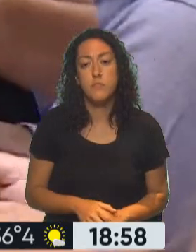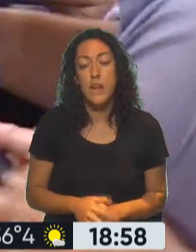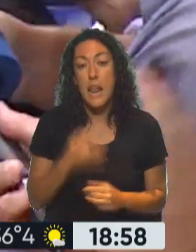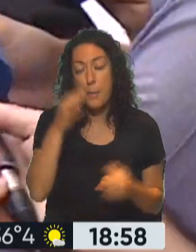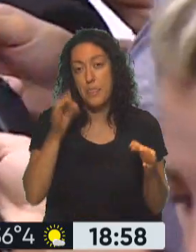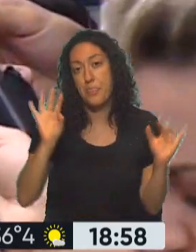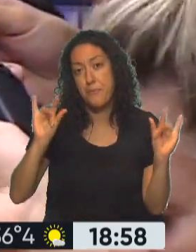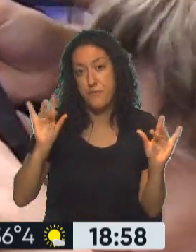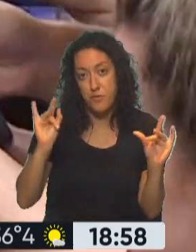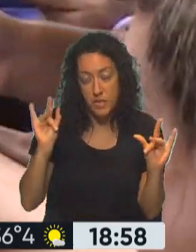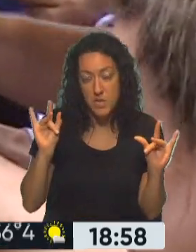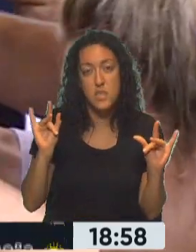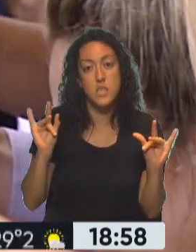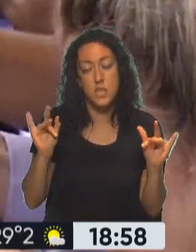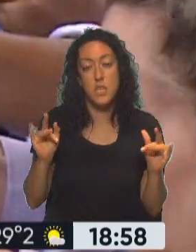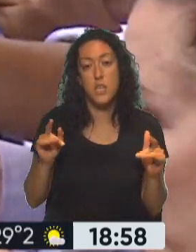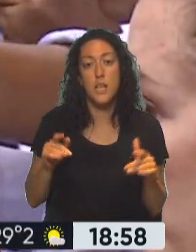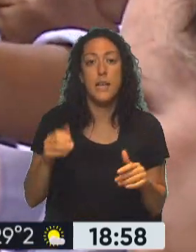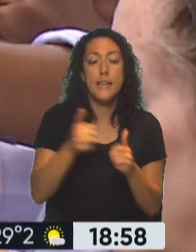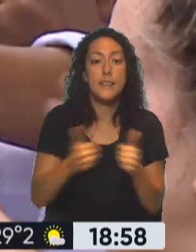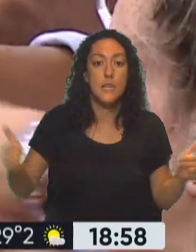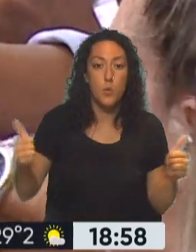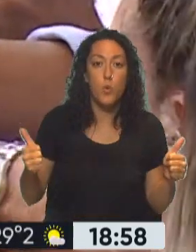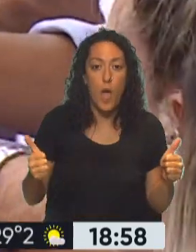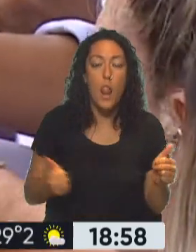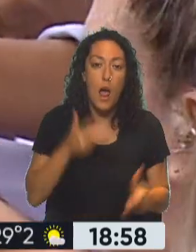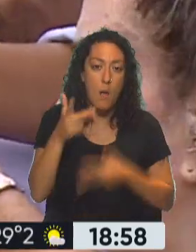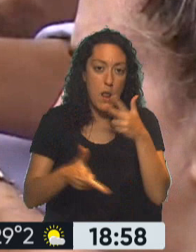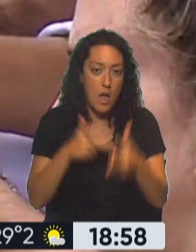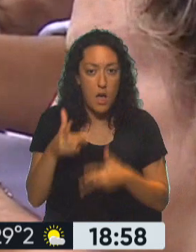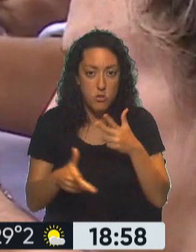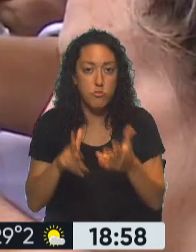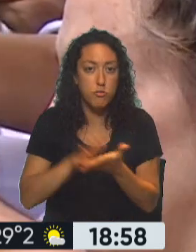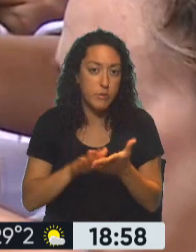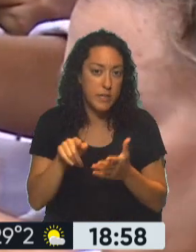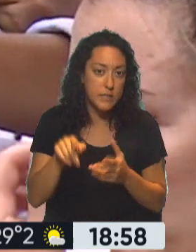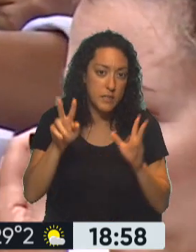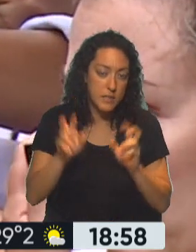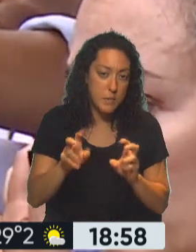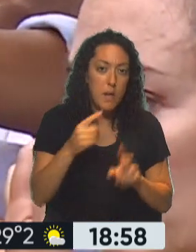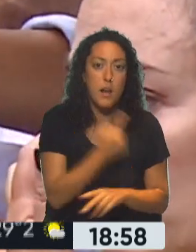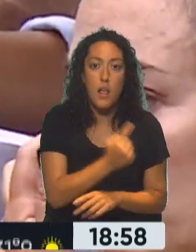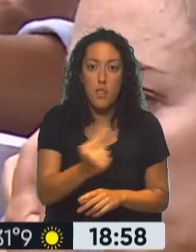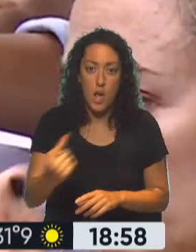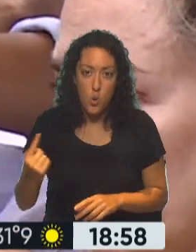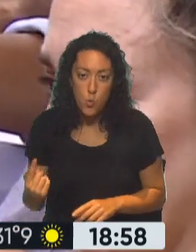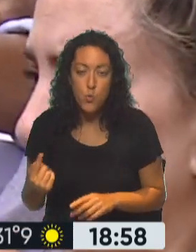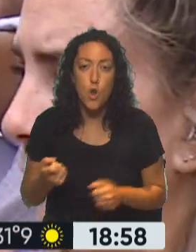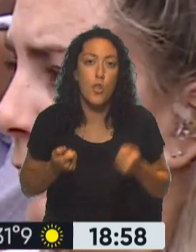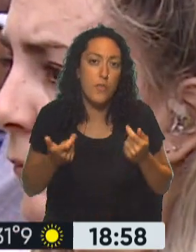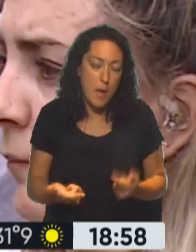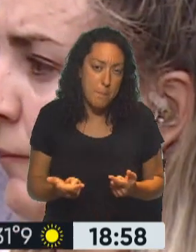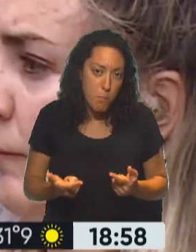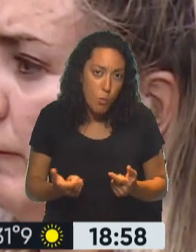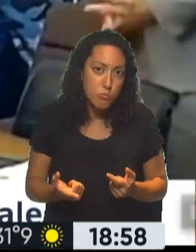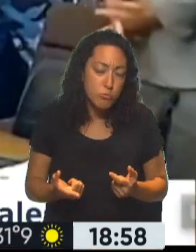complicada. Precisamente se habló con el tribunal finalmente eso. Todos pusimos un poco de nosotros precisamente